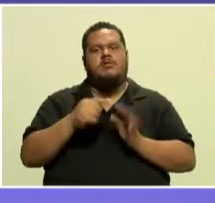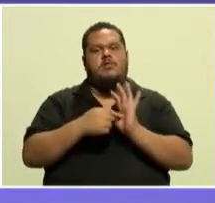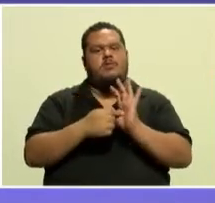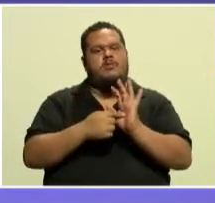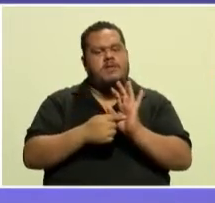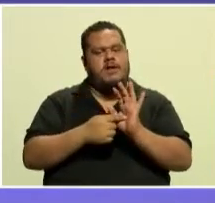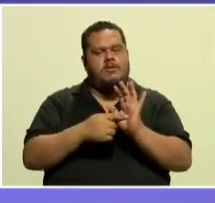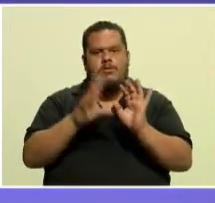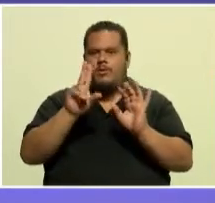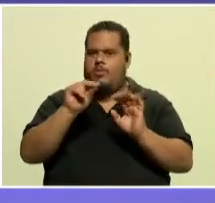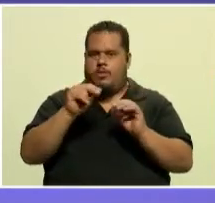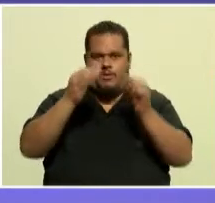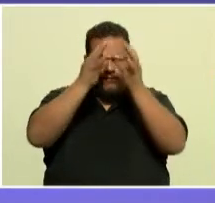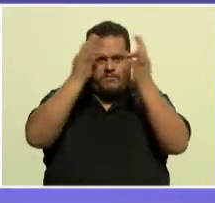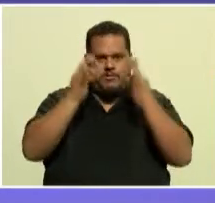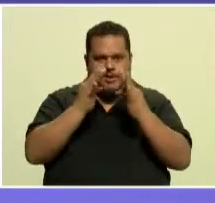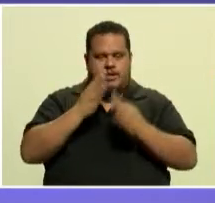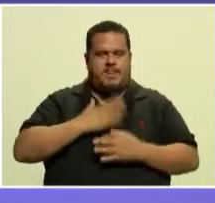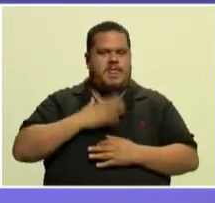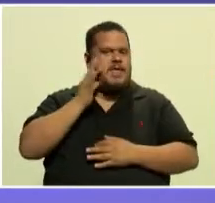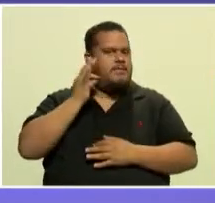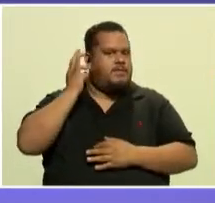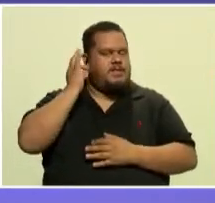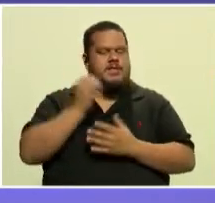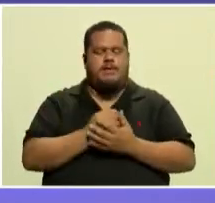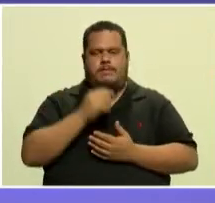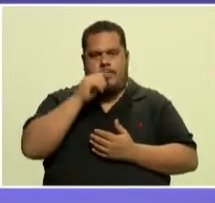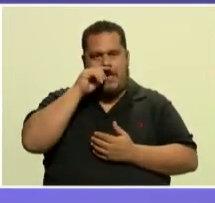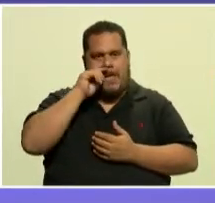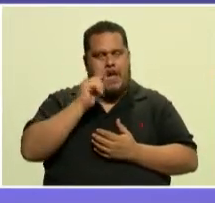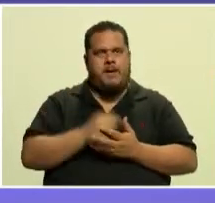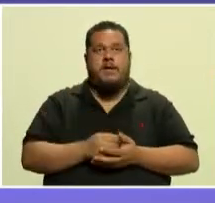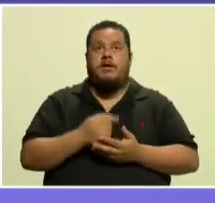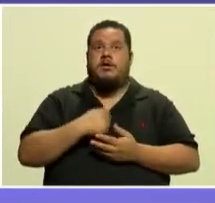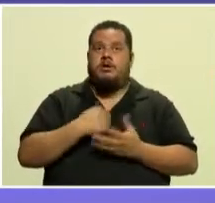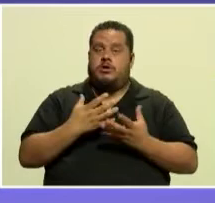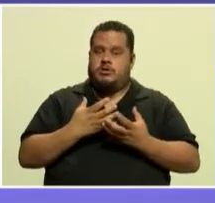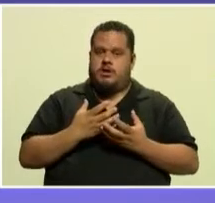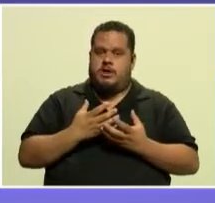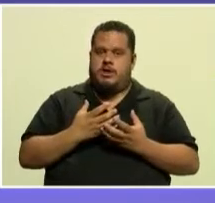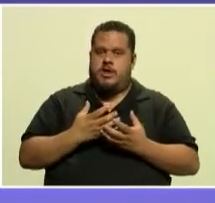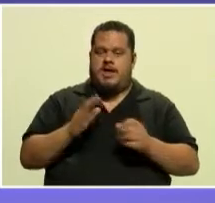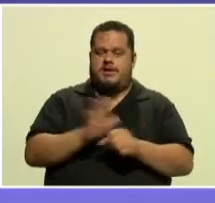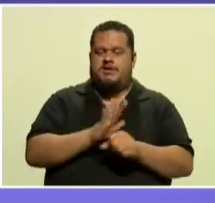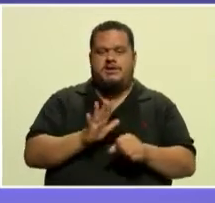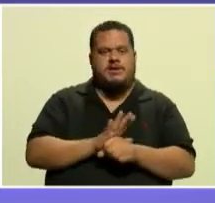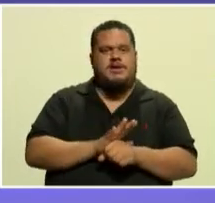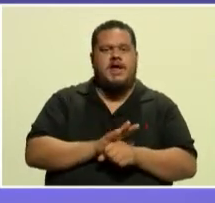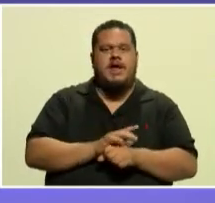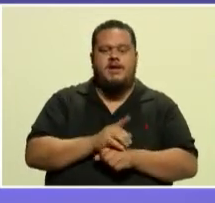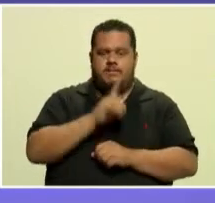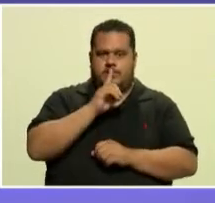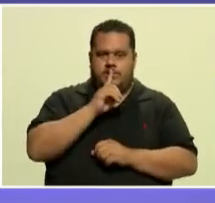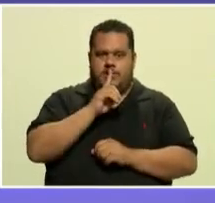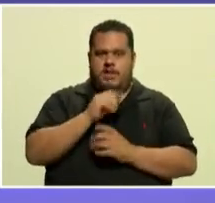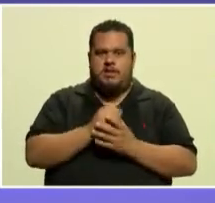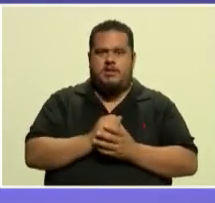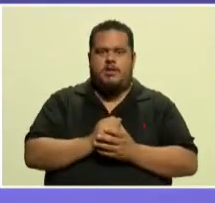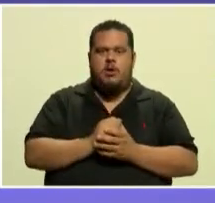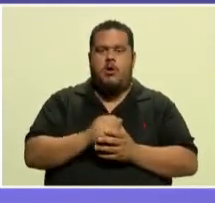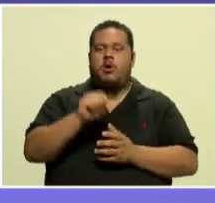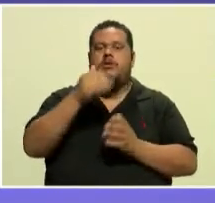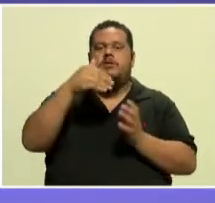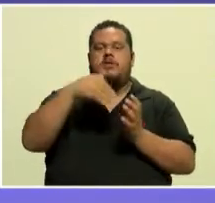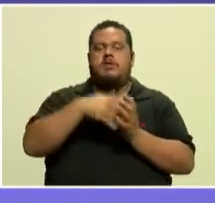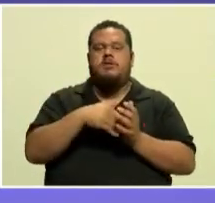tía. La intención era llenar en silencio 10.000 vasos de agua, durara lo que durara. Al